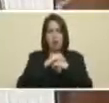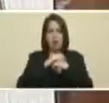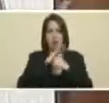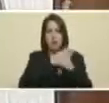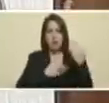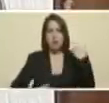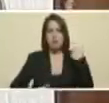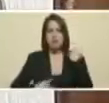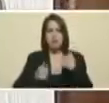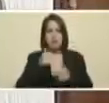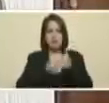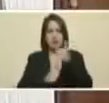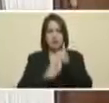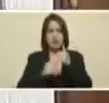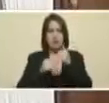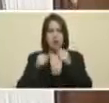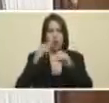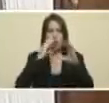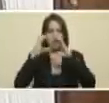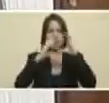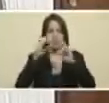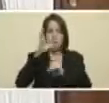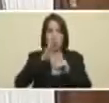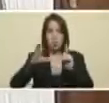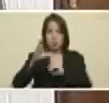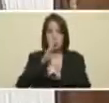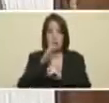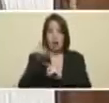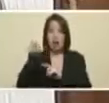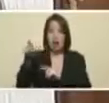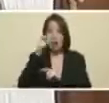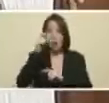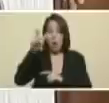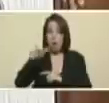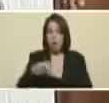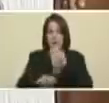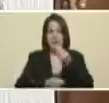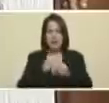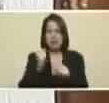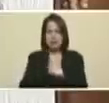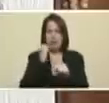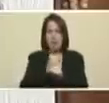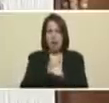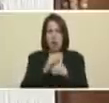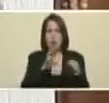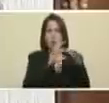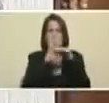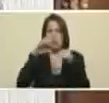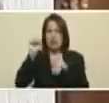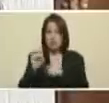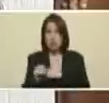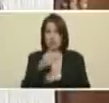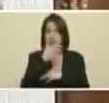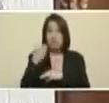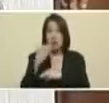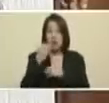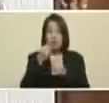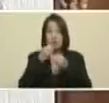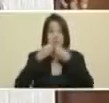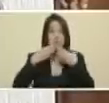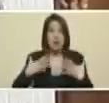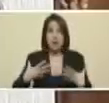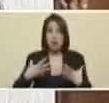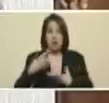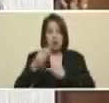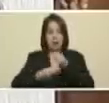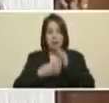Cultura, creo que el legado que dejó en UNASUR Ali Rodríguez Araque es uno de los legados más hermosos que hay